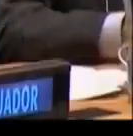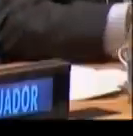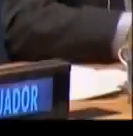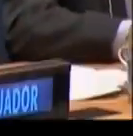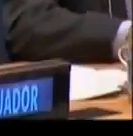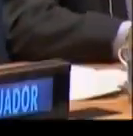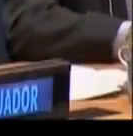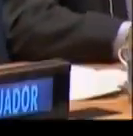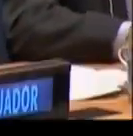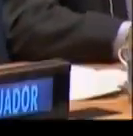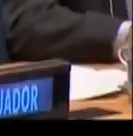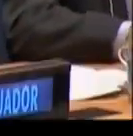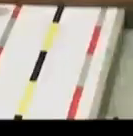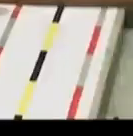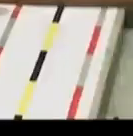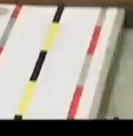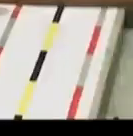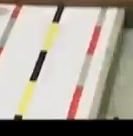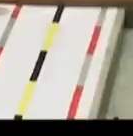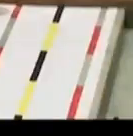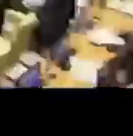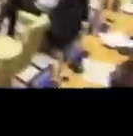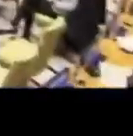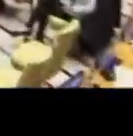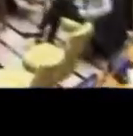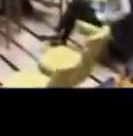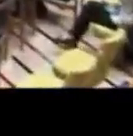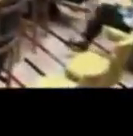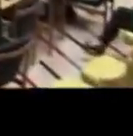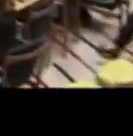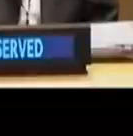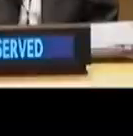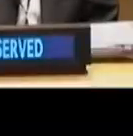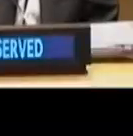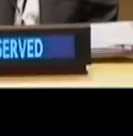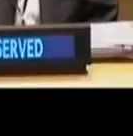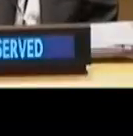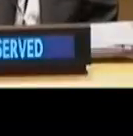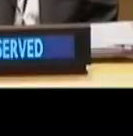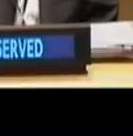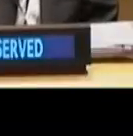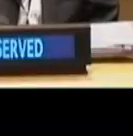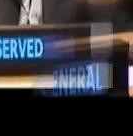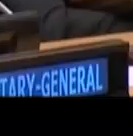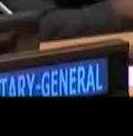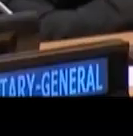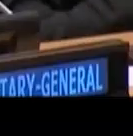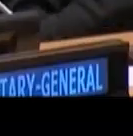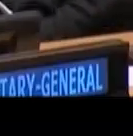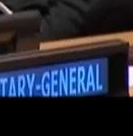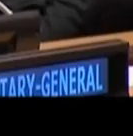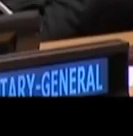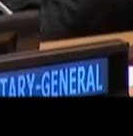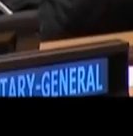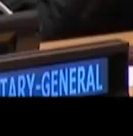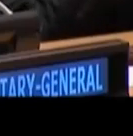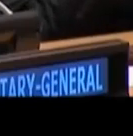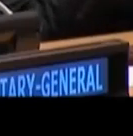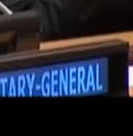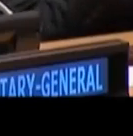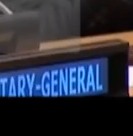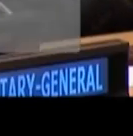Ecuador presidirá por un año este grupo, alcanzando así un liderazgo muy importante a nivel mundial. Quiero hablar con el